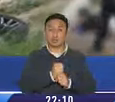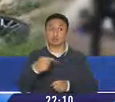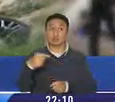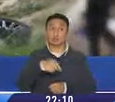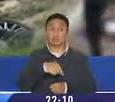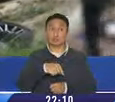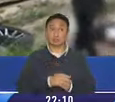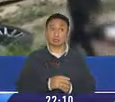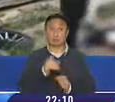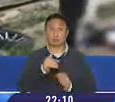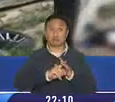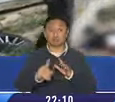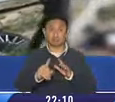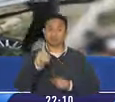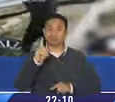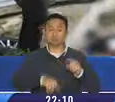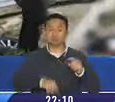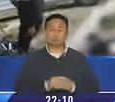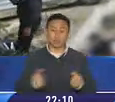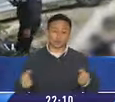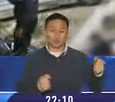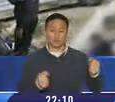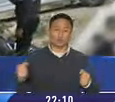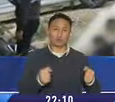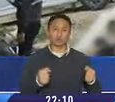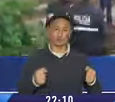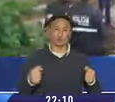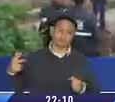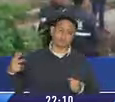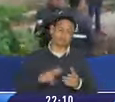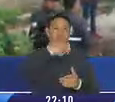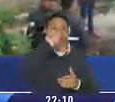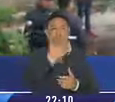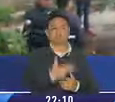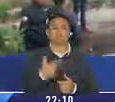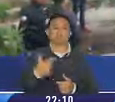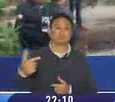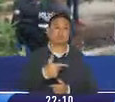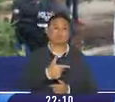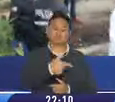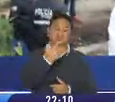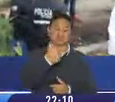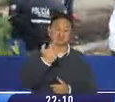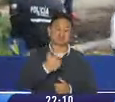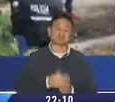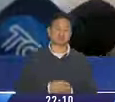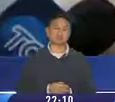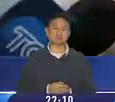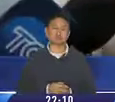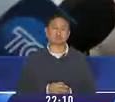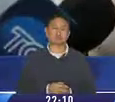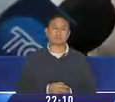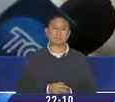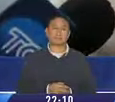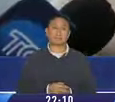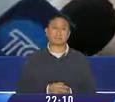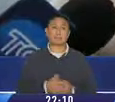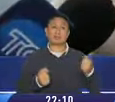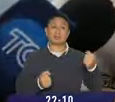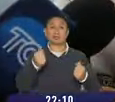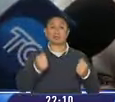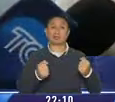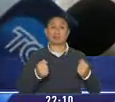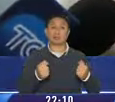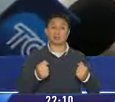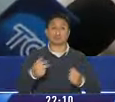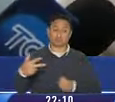escapar de los disparos, pero no fue posible. El vehículo se volcó y los sicarios cumplieron con su cometido. El vehículo, por